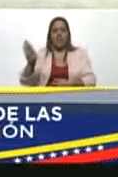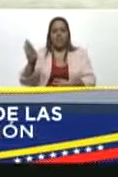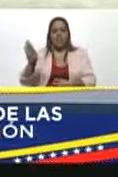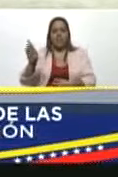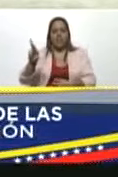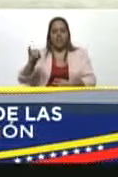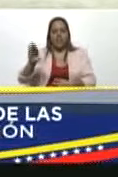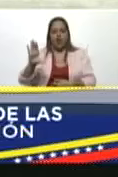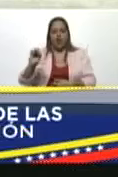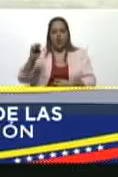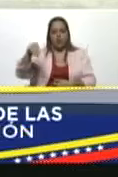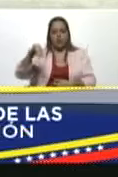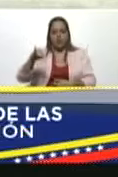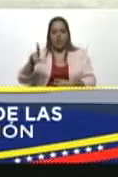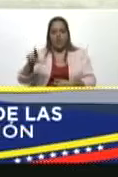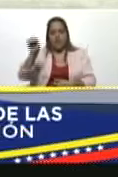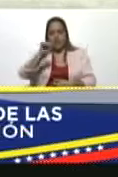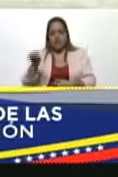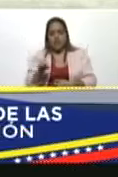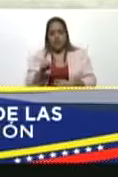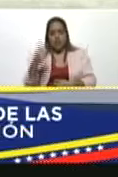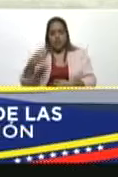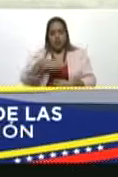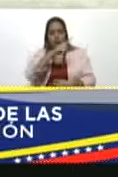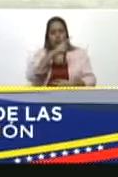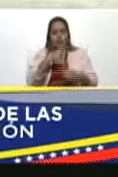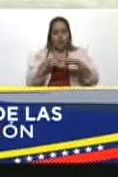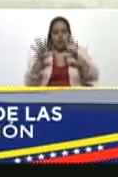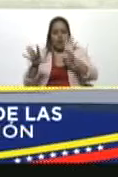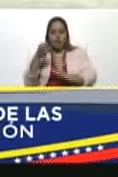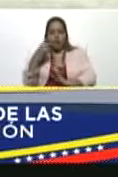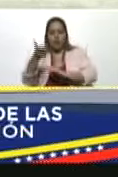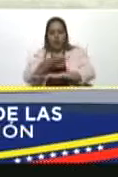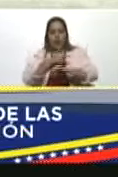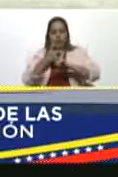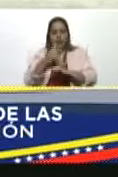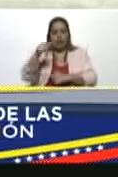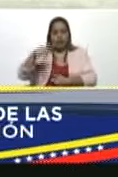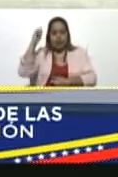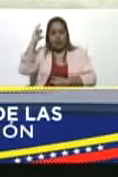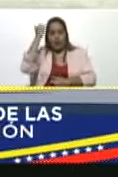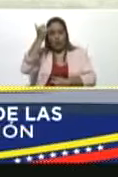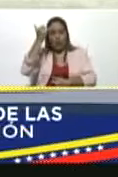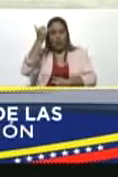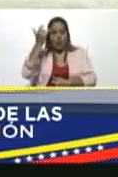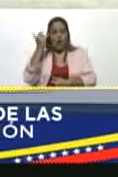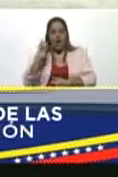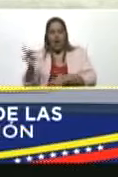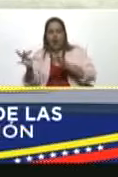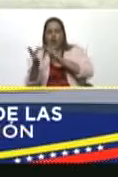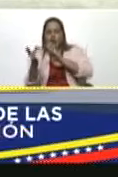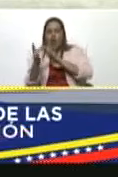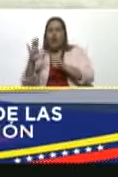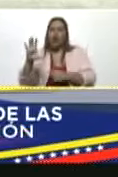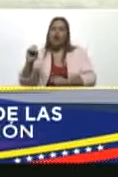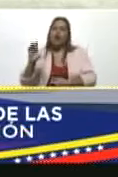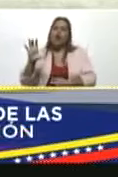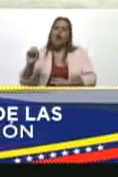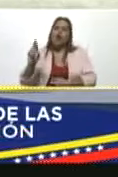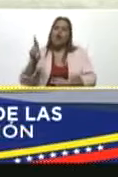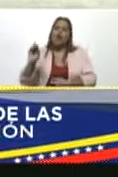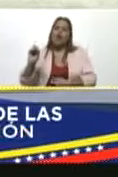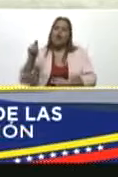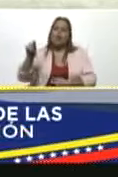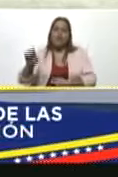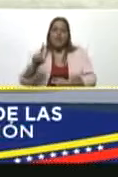del 1x10 de Buen Gobierno. Desde Yaracuy, estuvimos en Cocorote, aquí en San